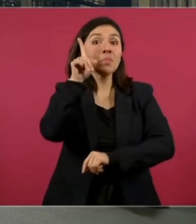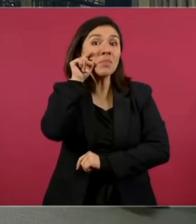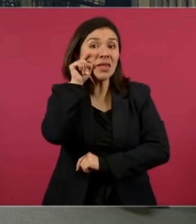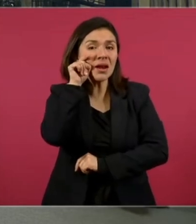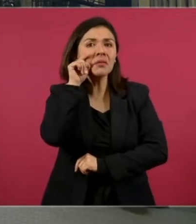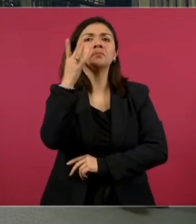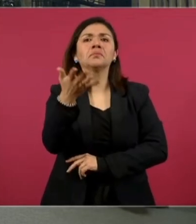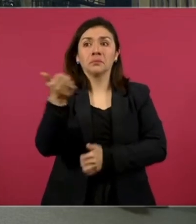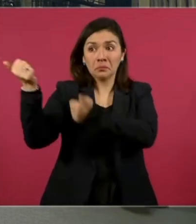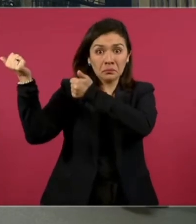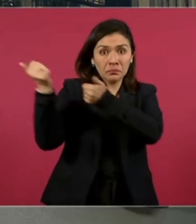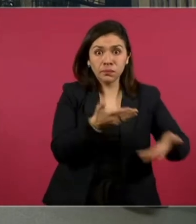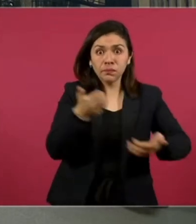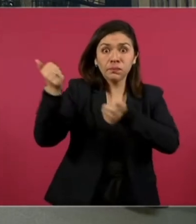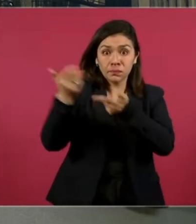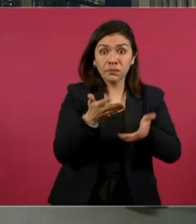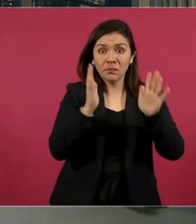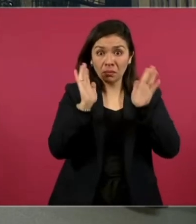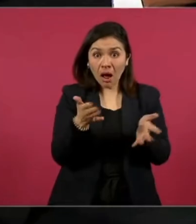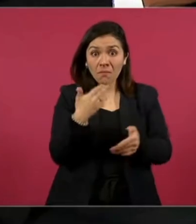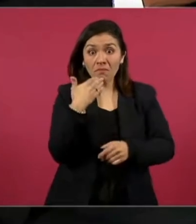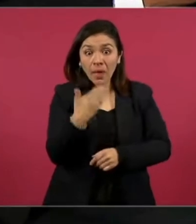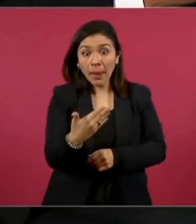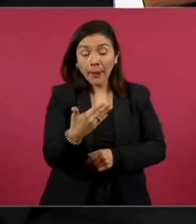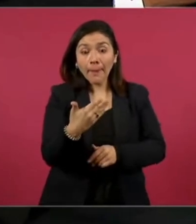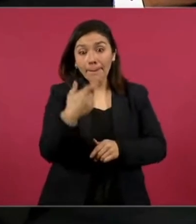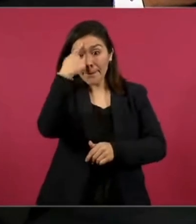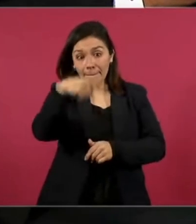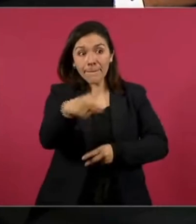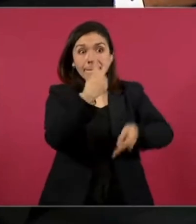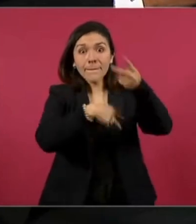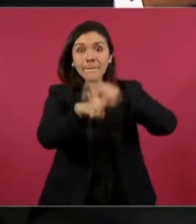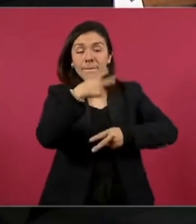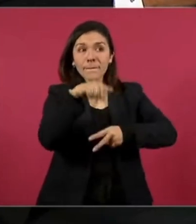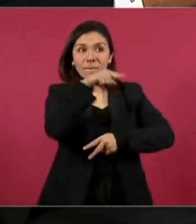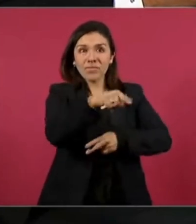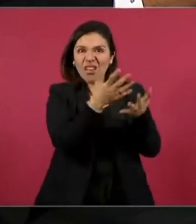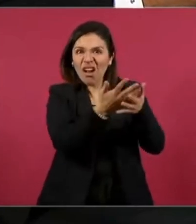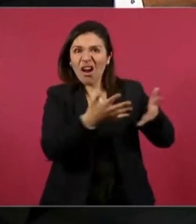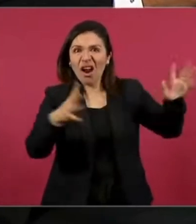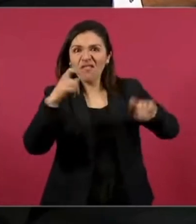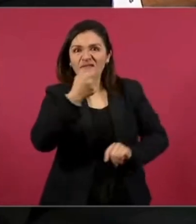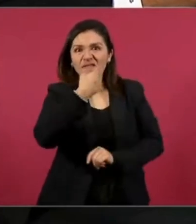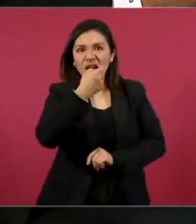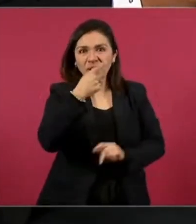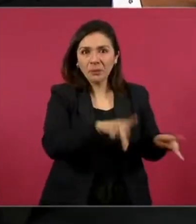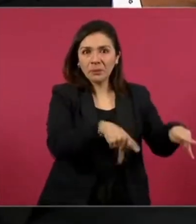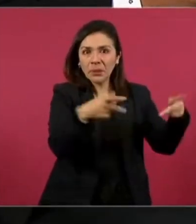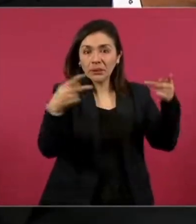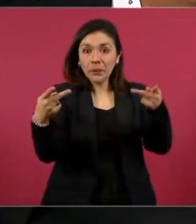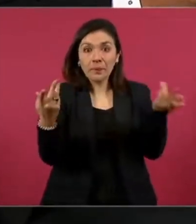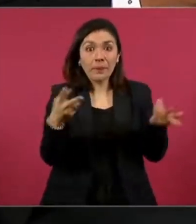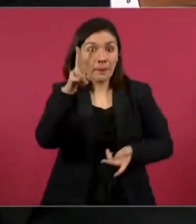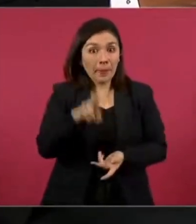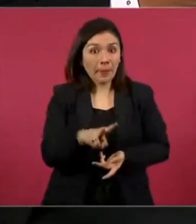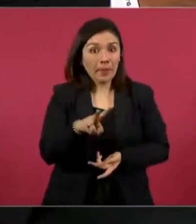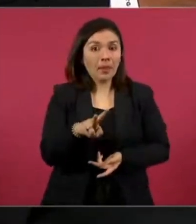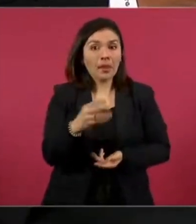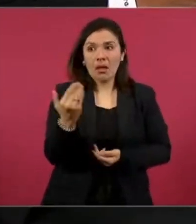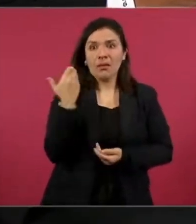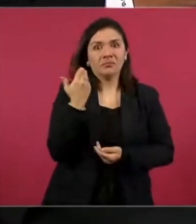de abastecimiento para surtir esta gran farmacia? Se hablaba de que pues todavía no se